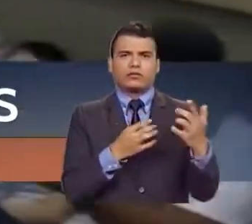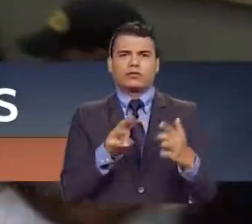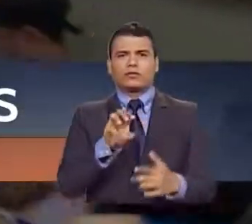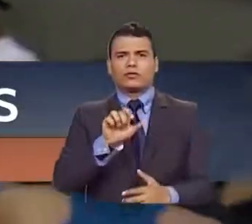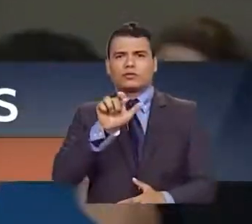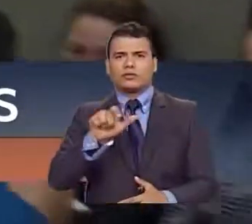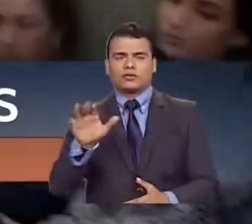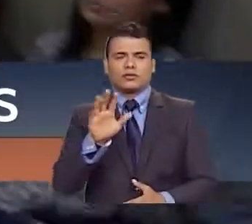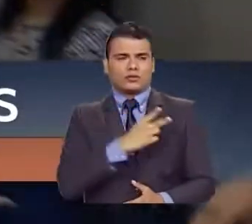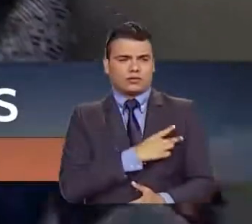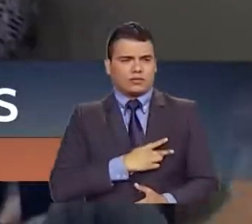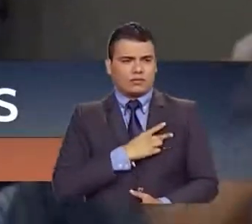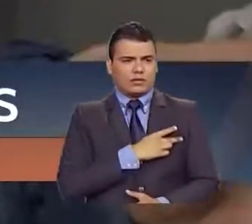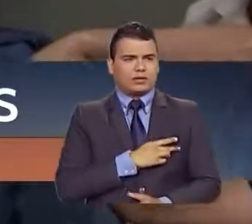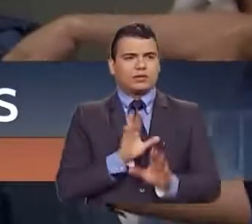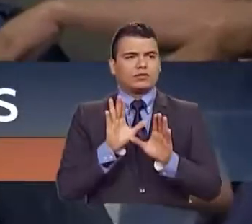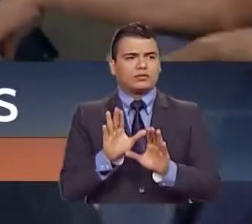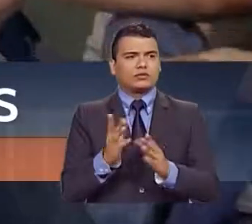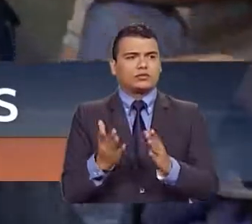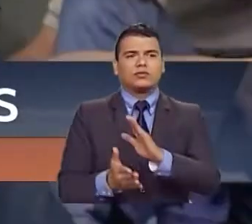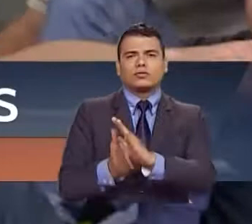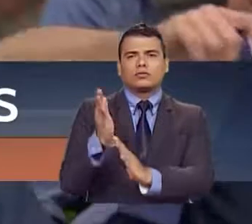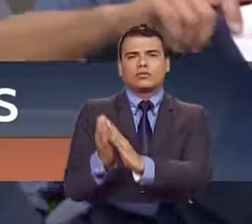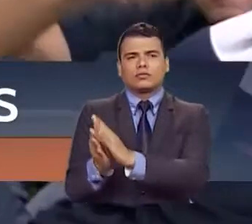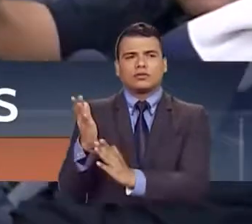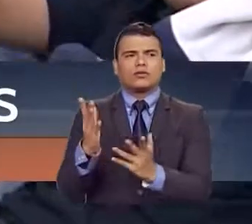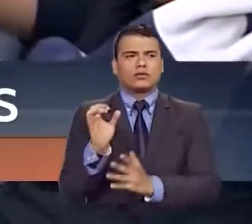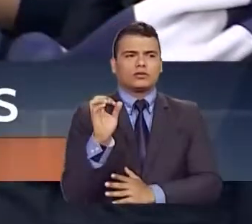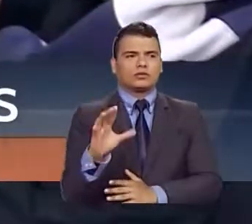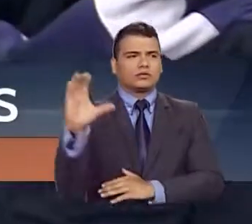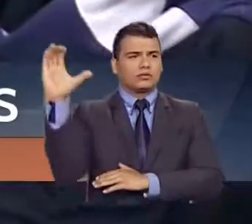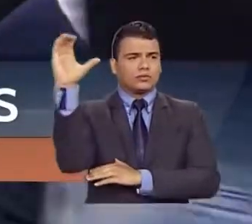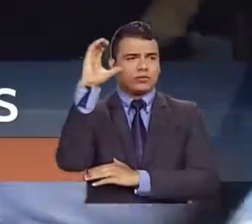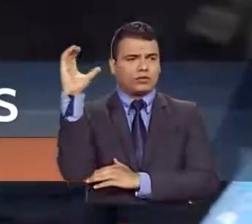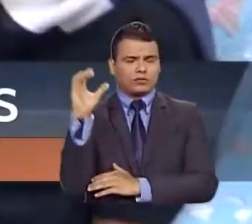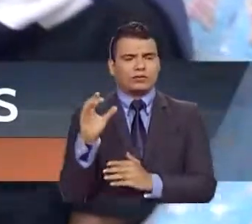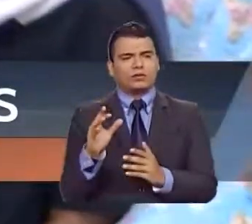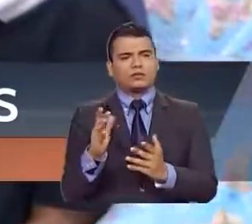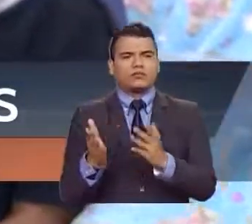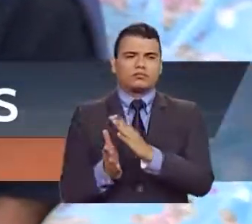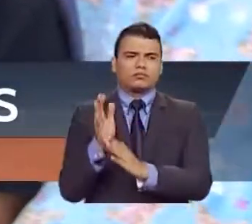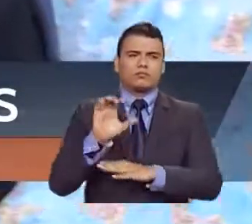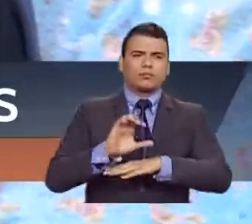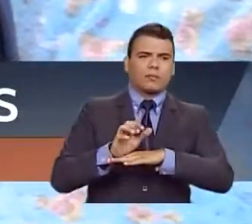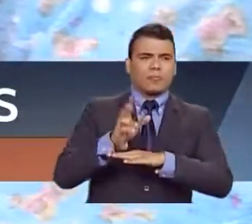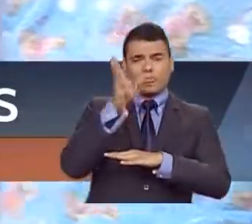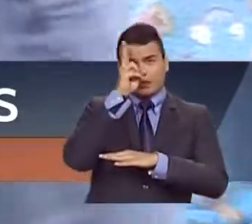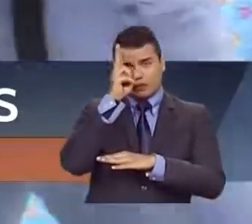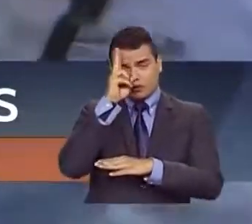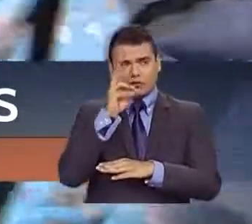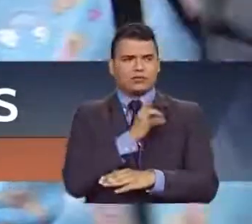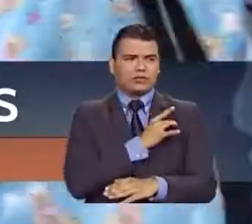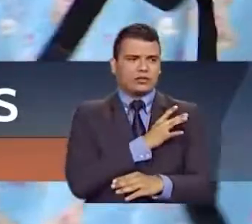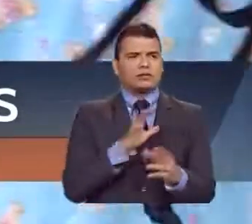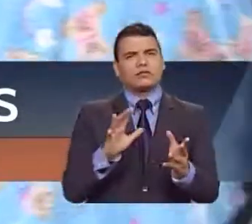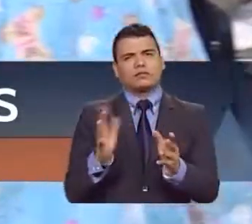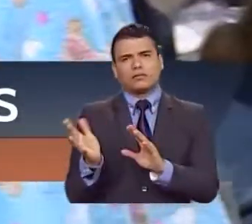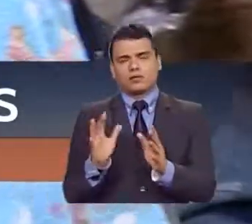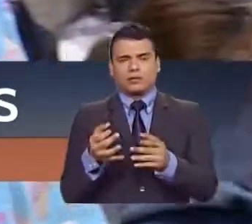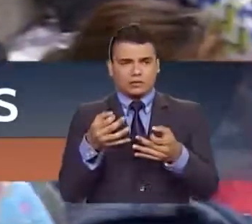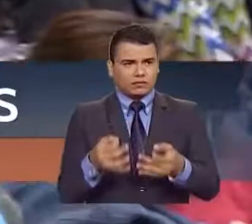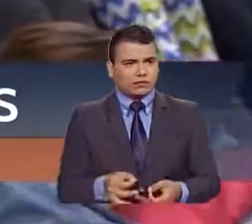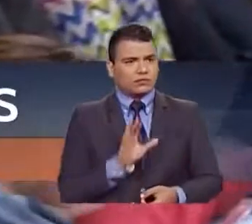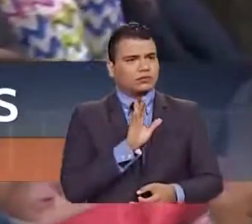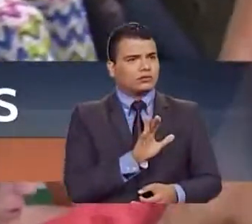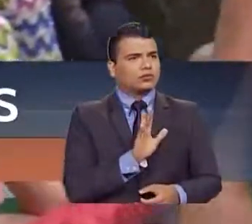son venezolanos, que querían seguir hacia el sur del país, exactamente Ecuador, Perú y Chile. ¿No hay despachos en ese